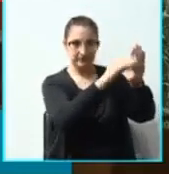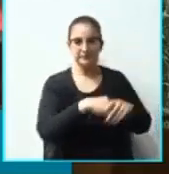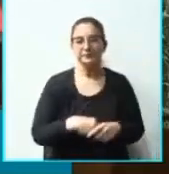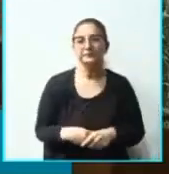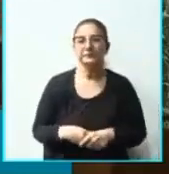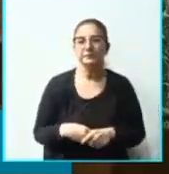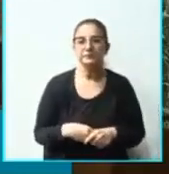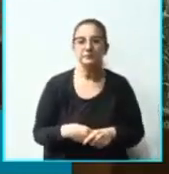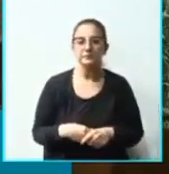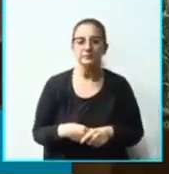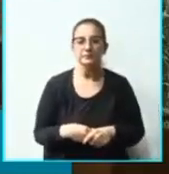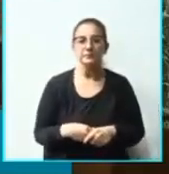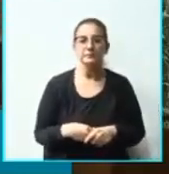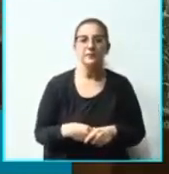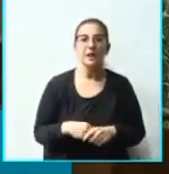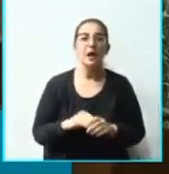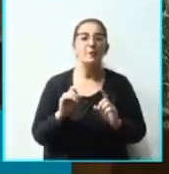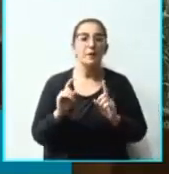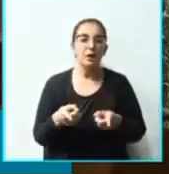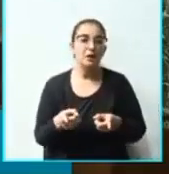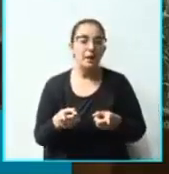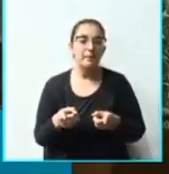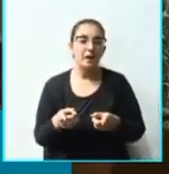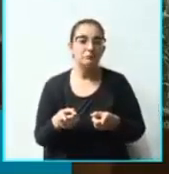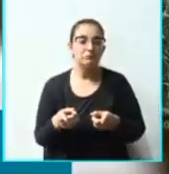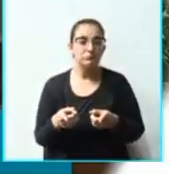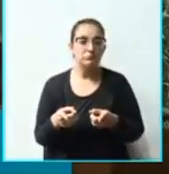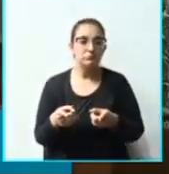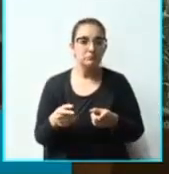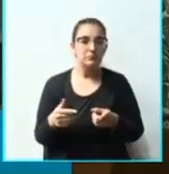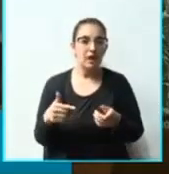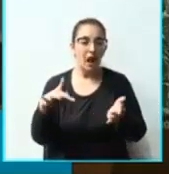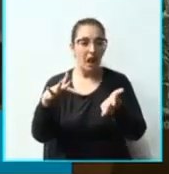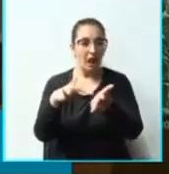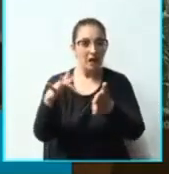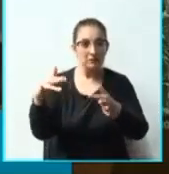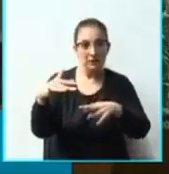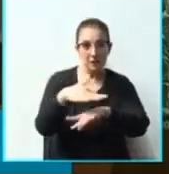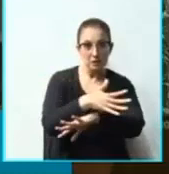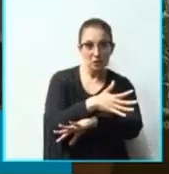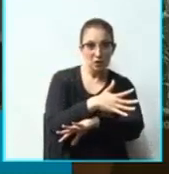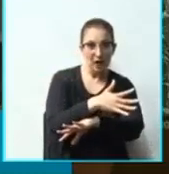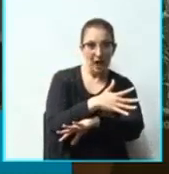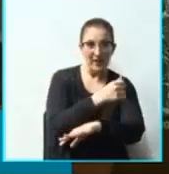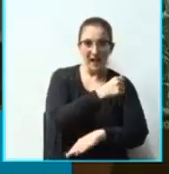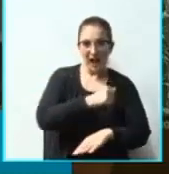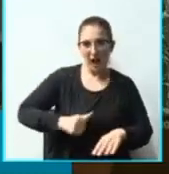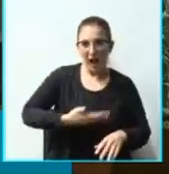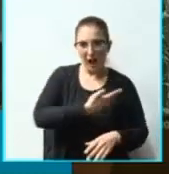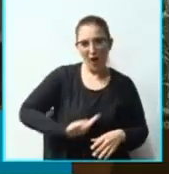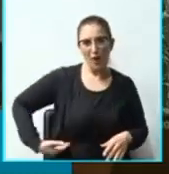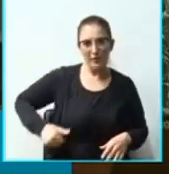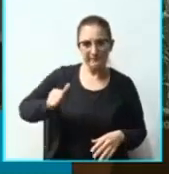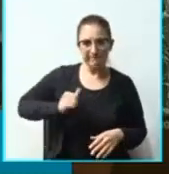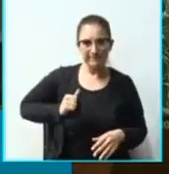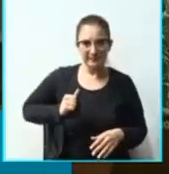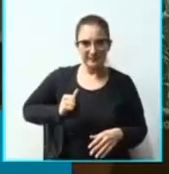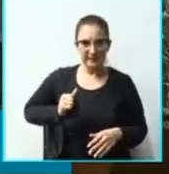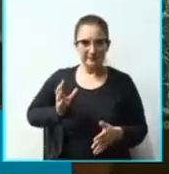Pero también en las ciudades la dictadura intervino